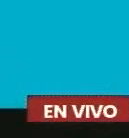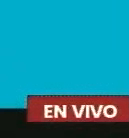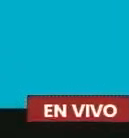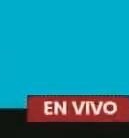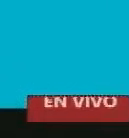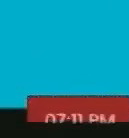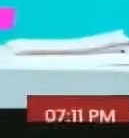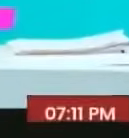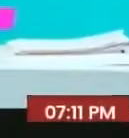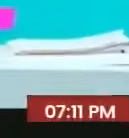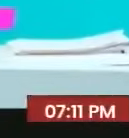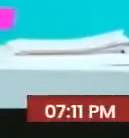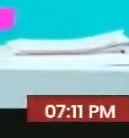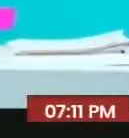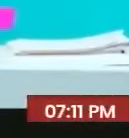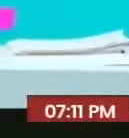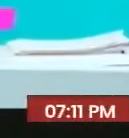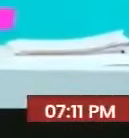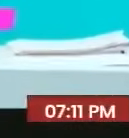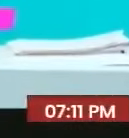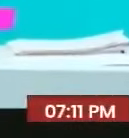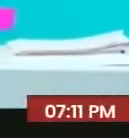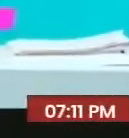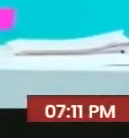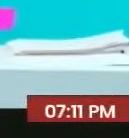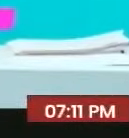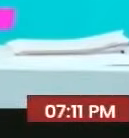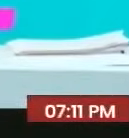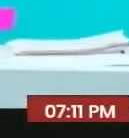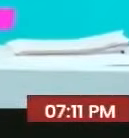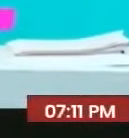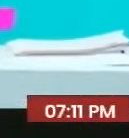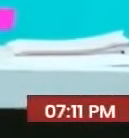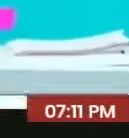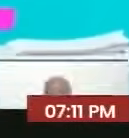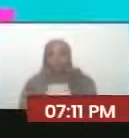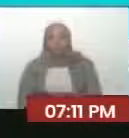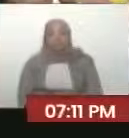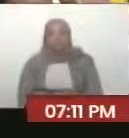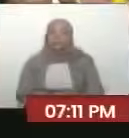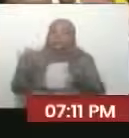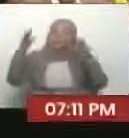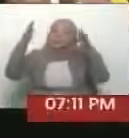Maduro más. Una belleza, de verdad.